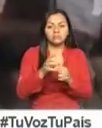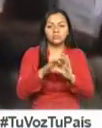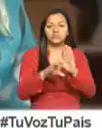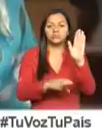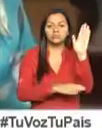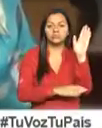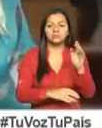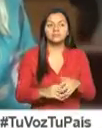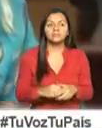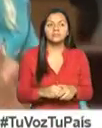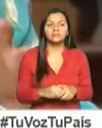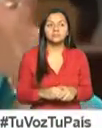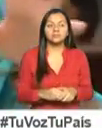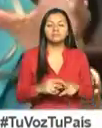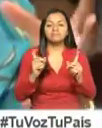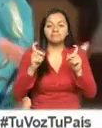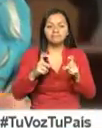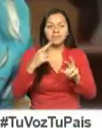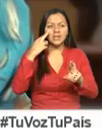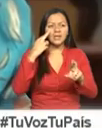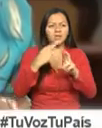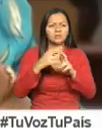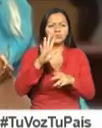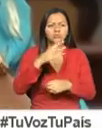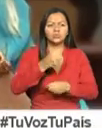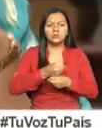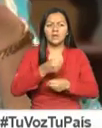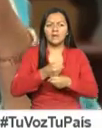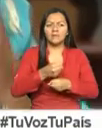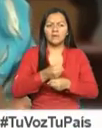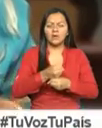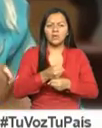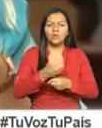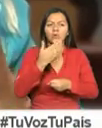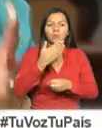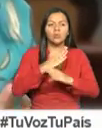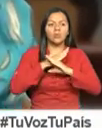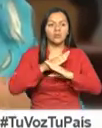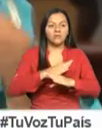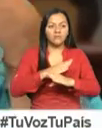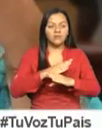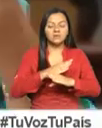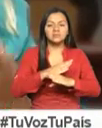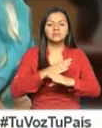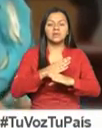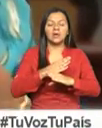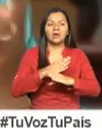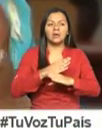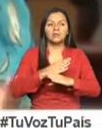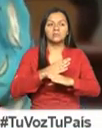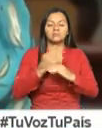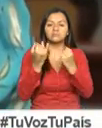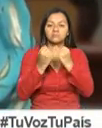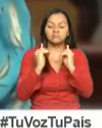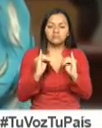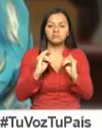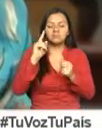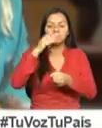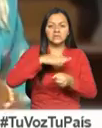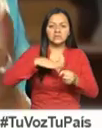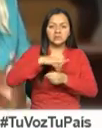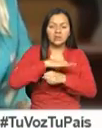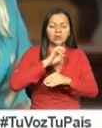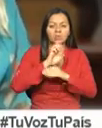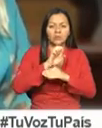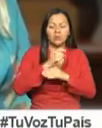Constitución. Precisamente, en reconocimiento a toda esa labor que hacen en defensa de la soberanía, en defensa de nuestro Estado ecuatoriano, eso